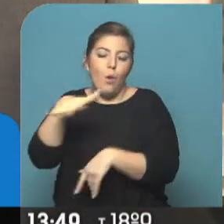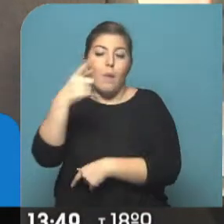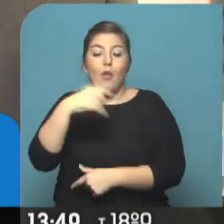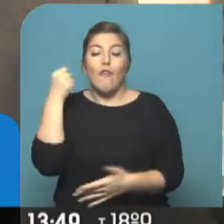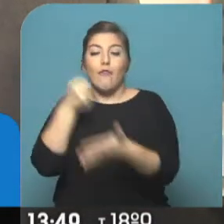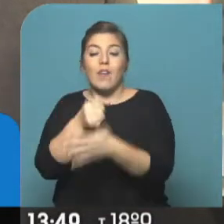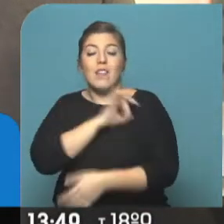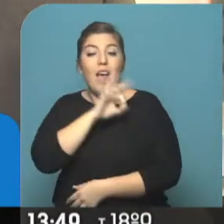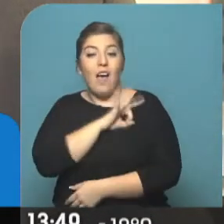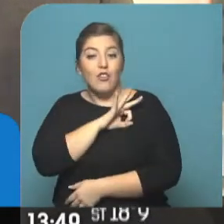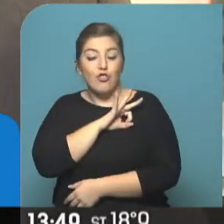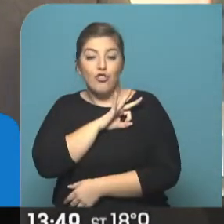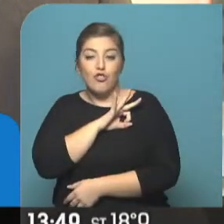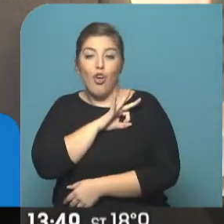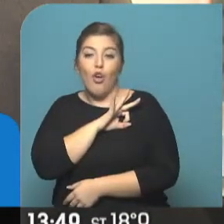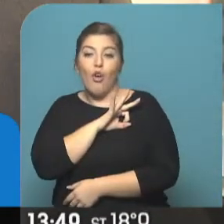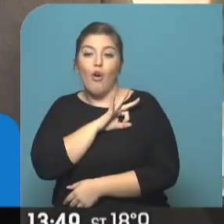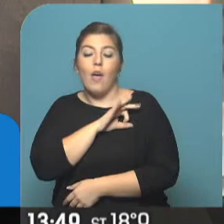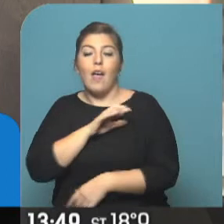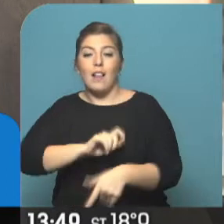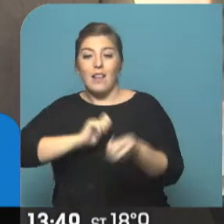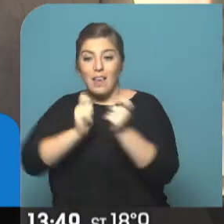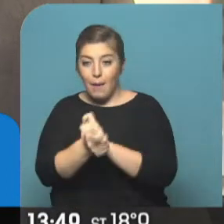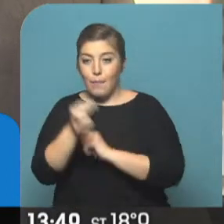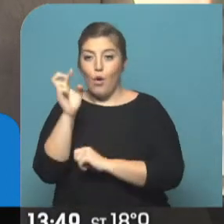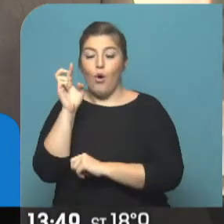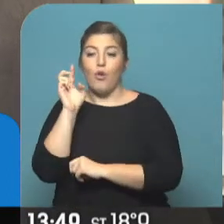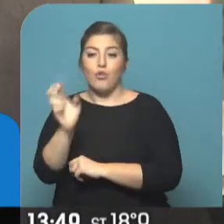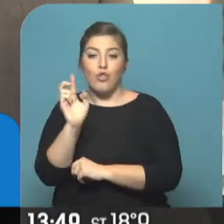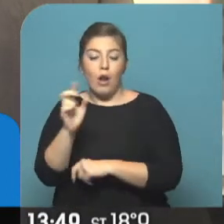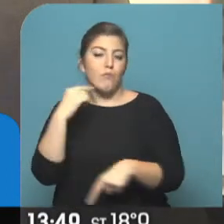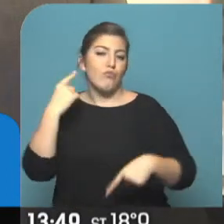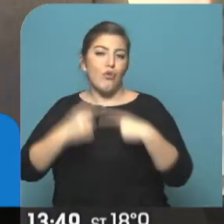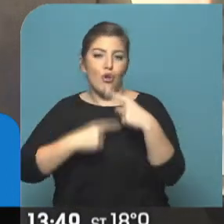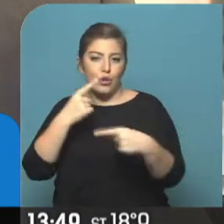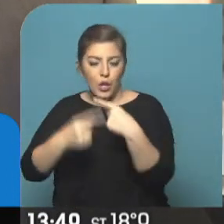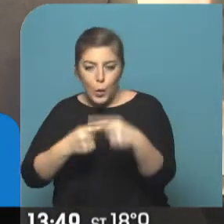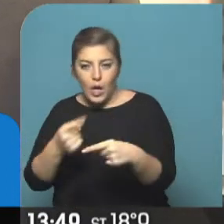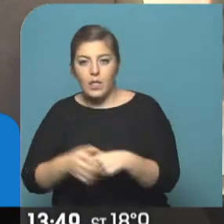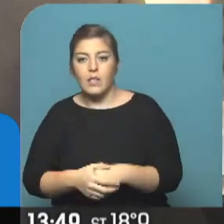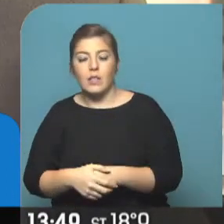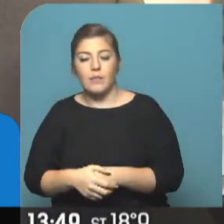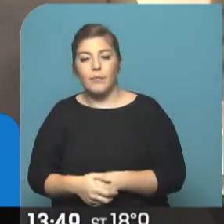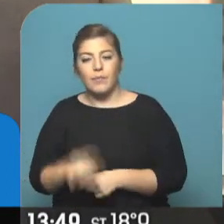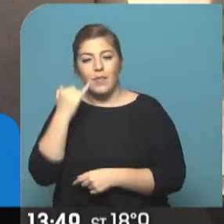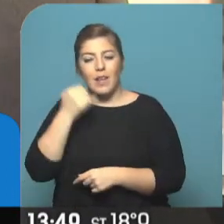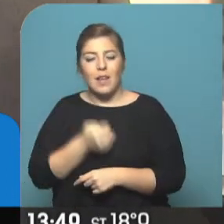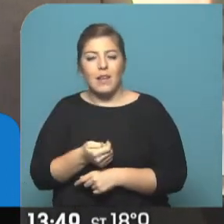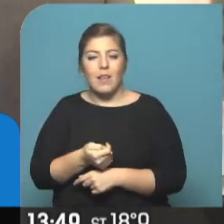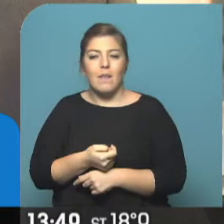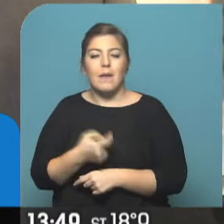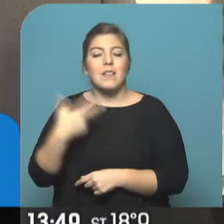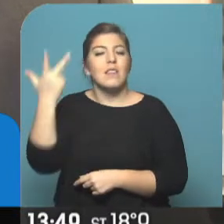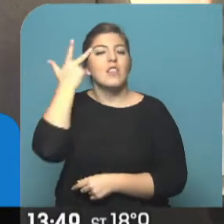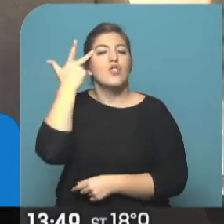año el derrape del tipo de cambio, o sea, va a continuar marginalmente y va a estar más cerca de